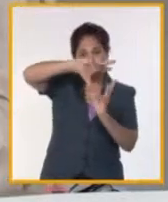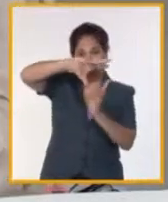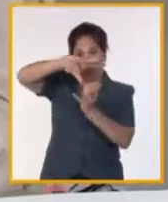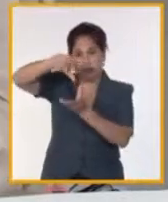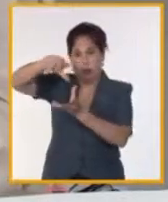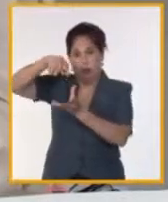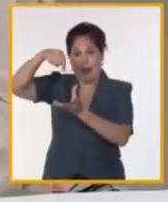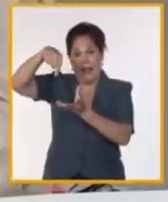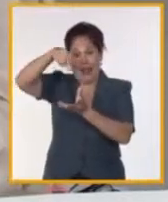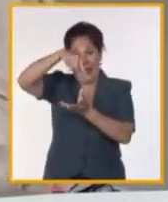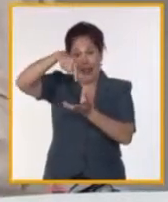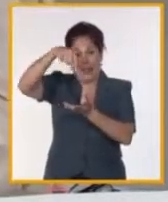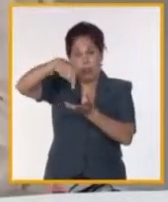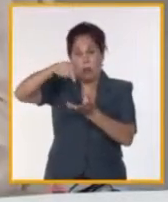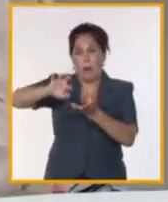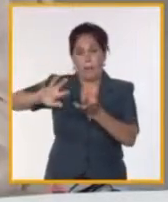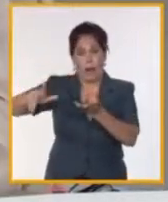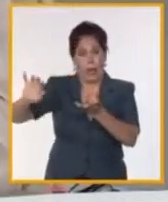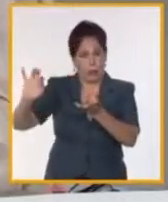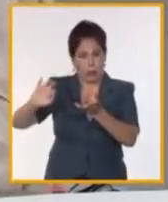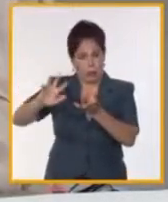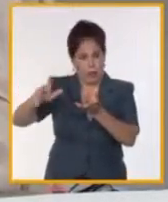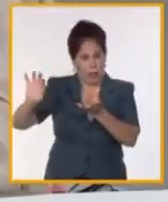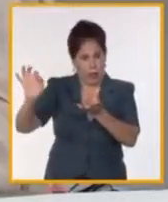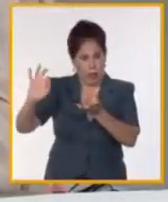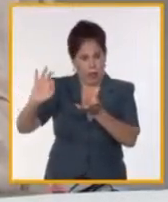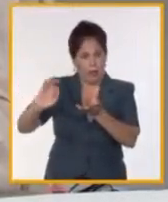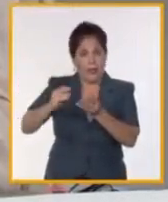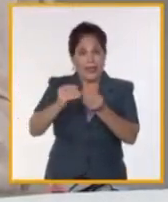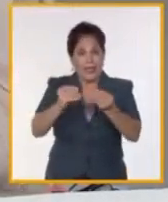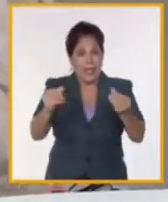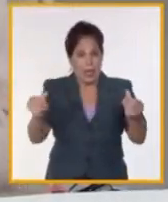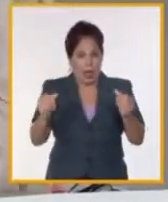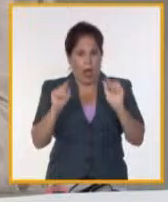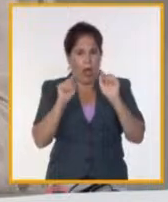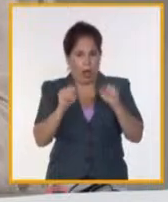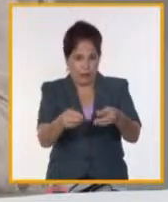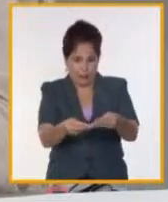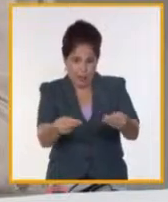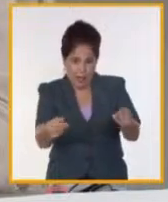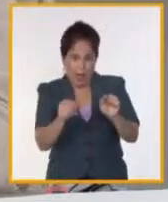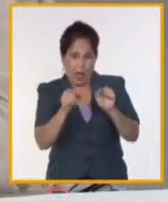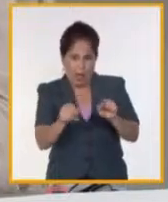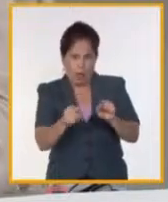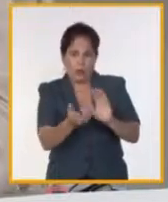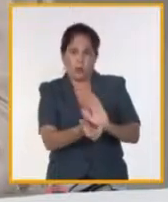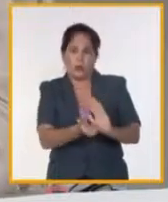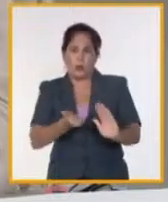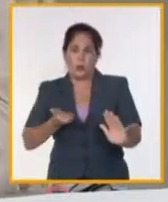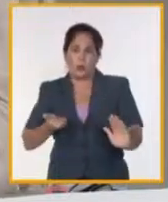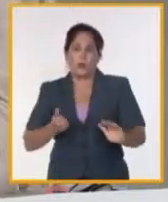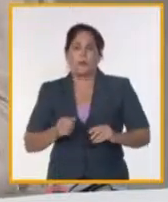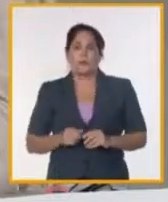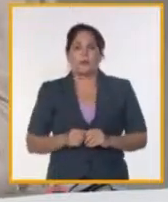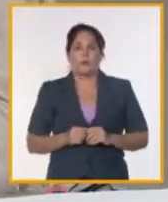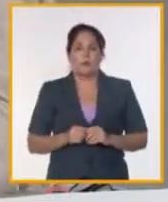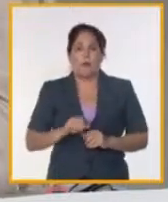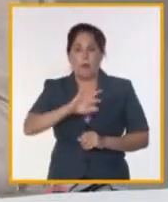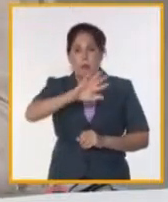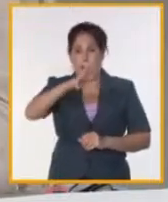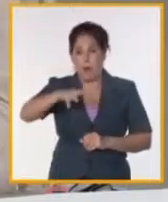estén ubicados en el mar, excepto el agua de mar, que para nosotros es un mineral también. El agua de